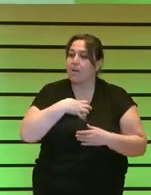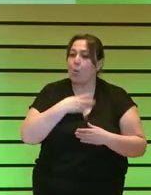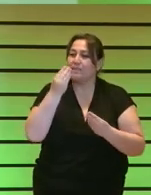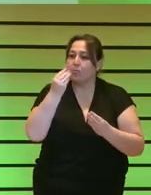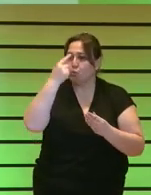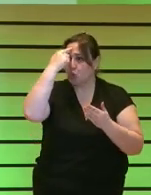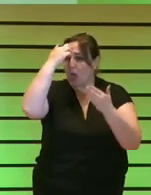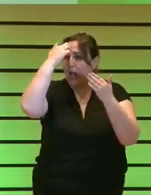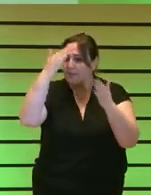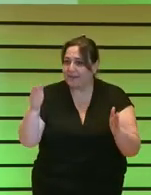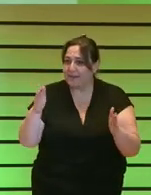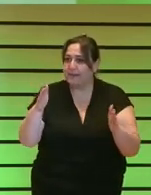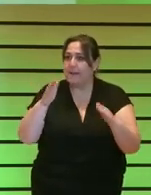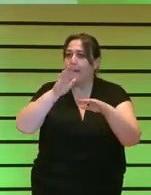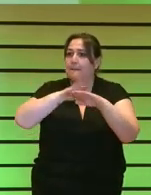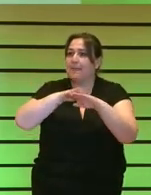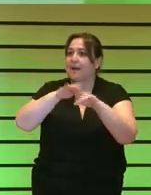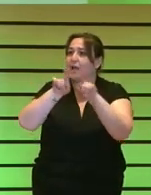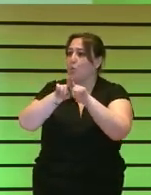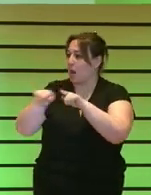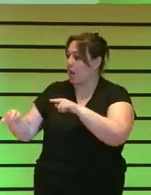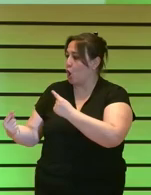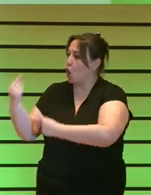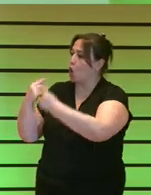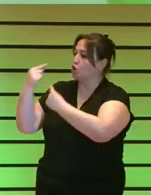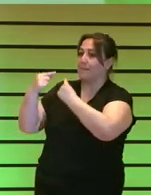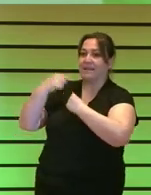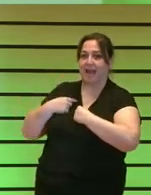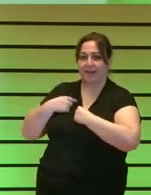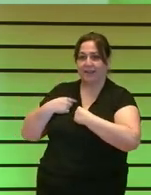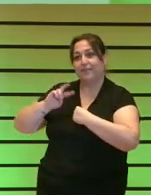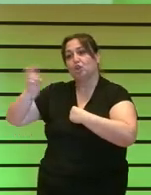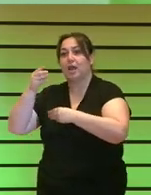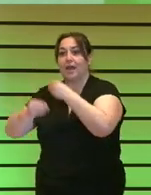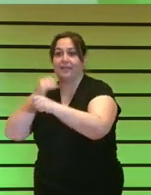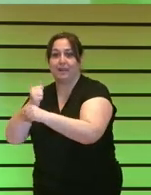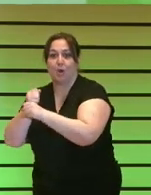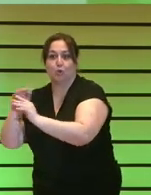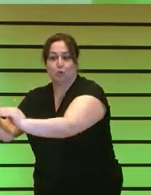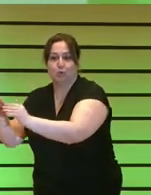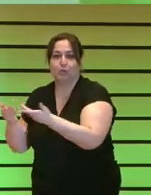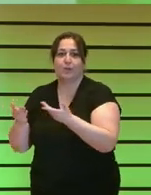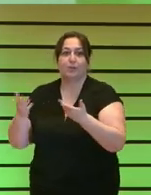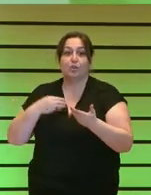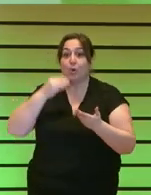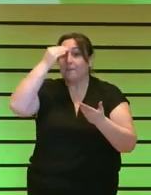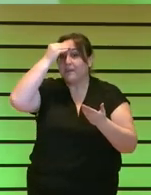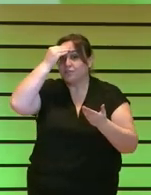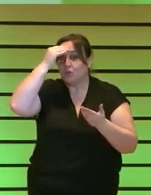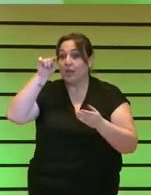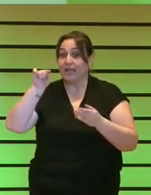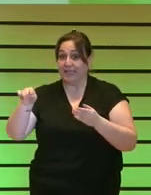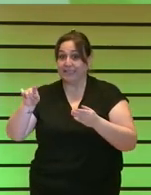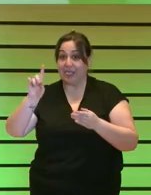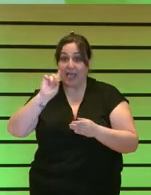abrirnos a contaminarnos en el buen sentido de la palabra de lo que hacen otros no yo creo que ese diagnóstico lo hicimos